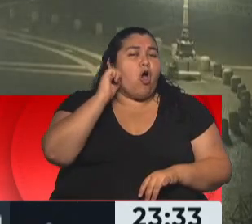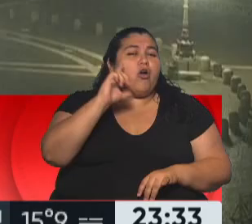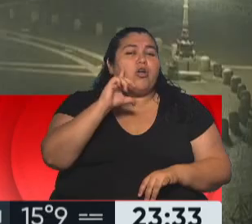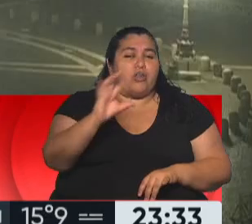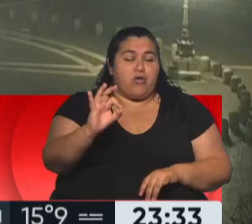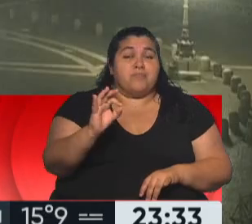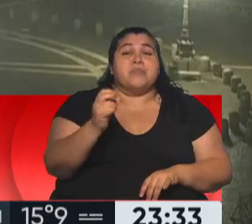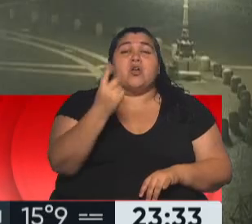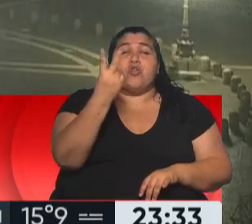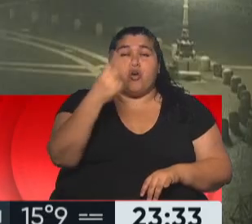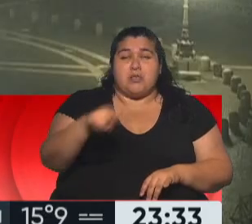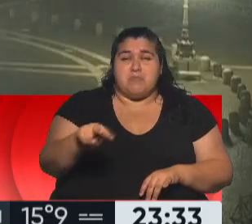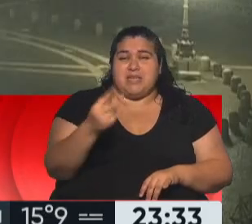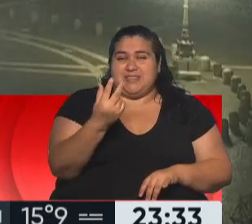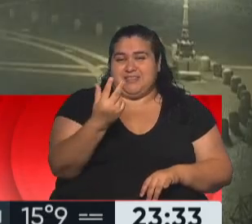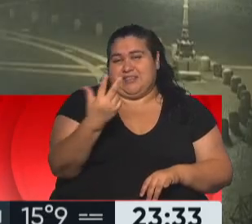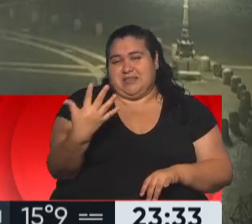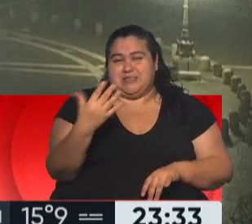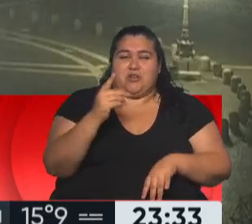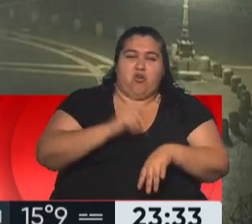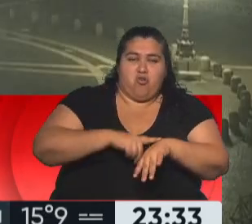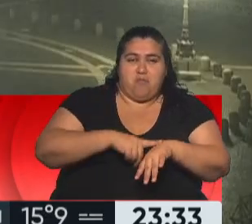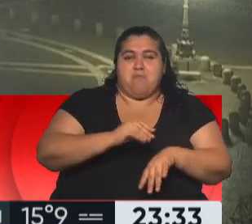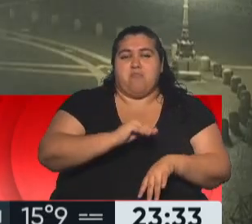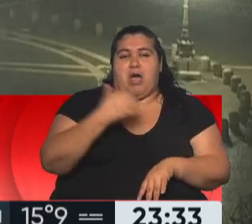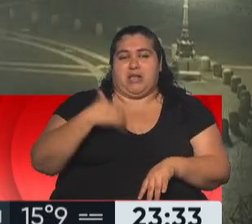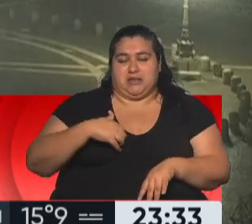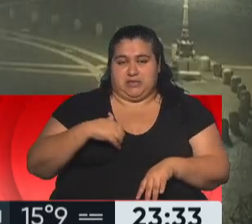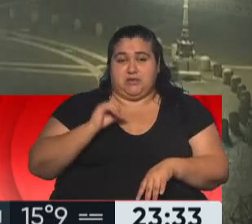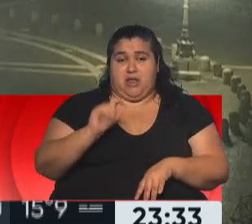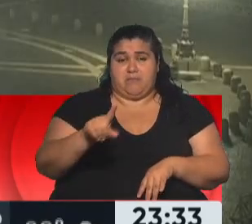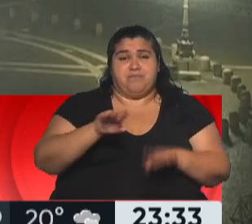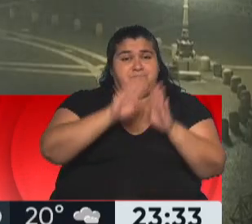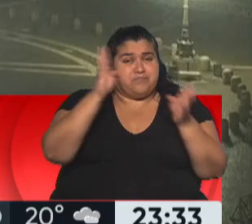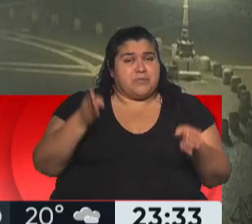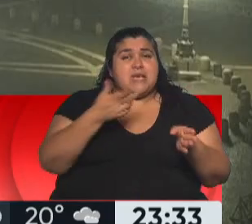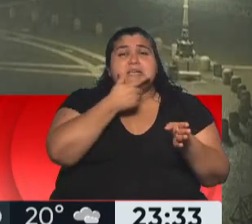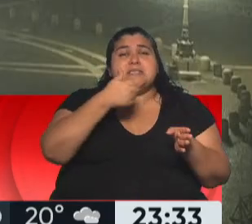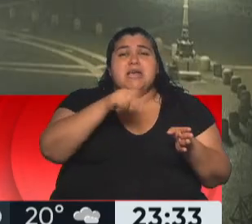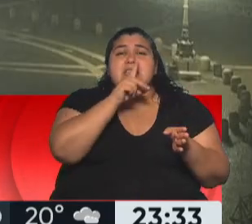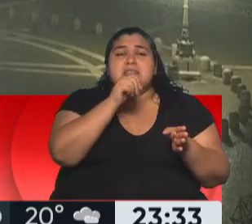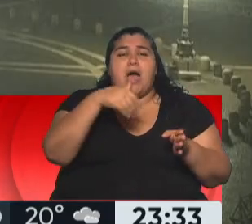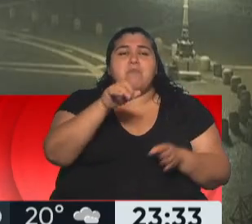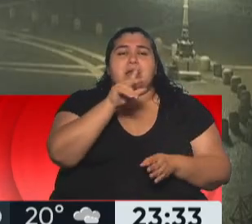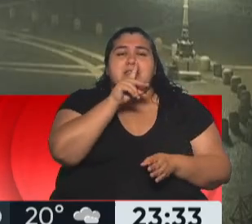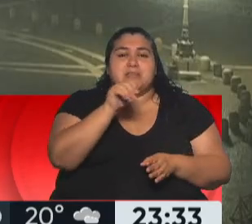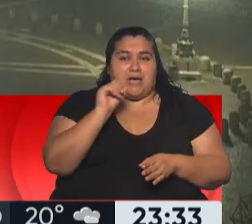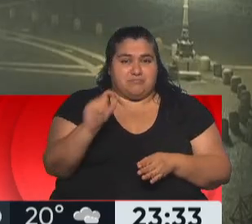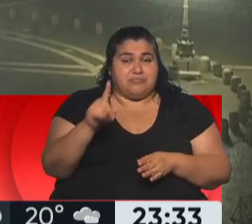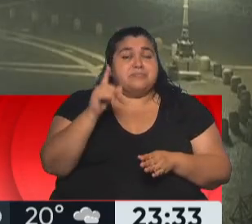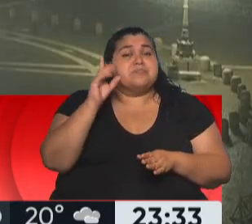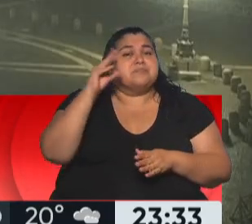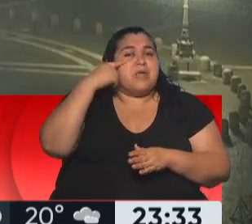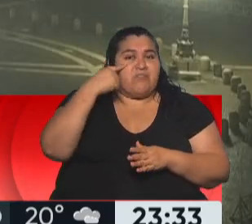las 2:35 de la madrugada hora argentina, en su piso de la Domus Santa Marta, Ciudad del Vaticano, donde había